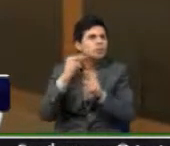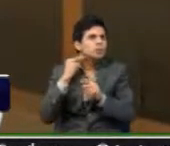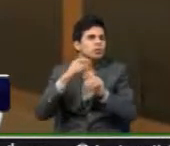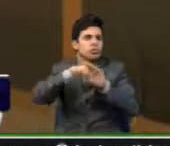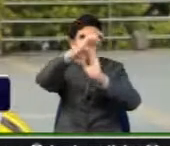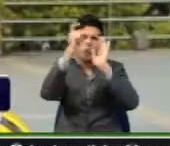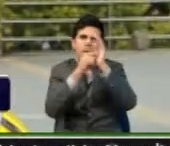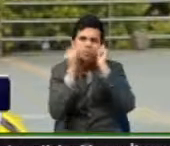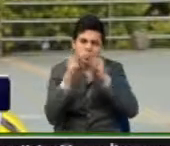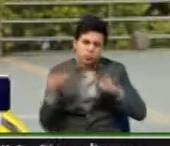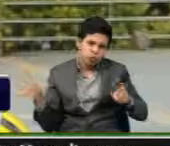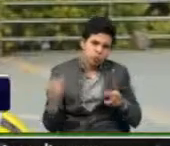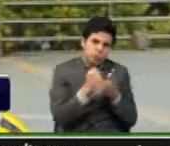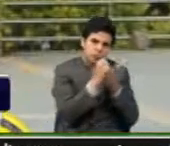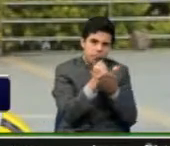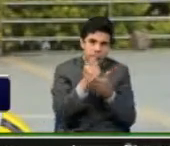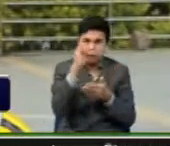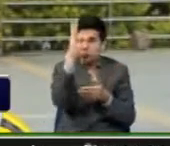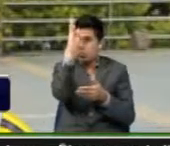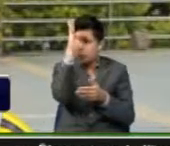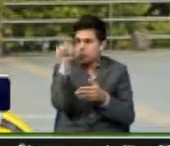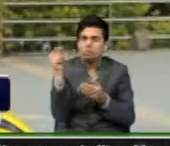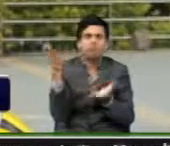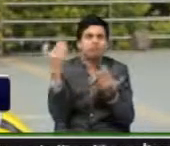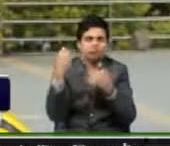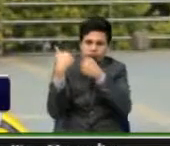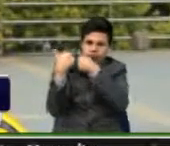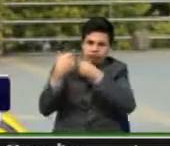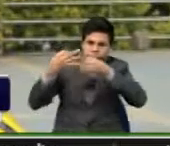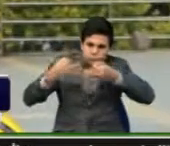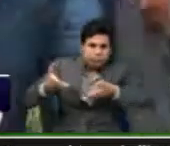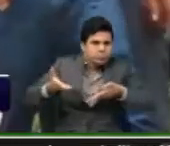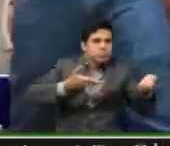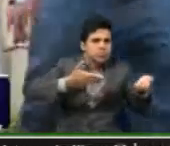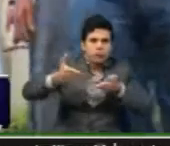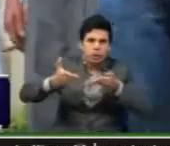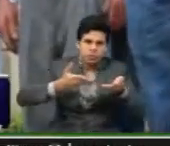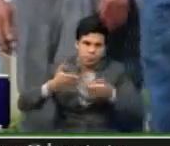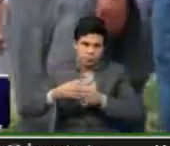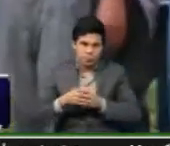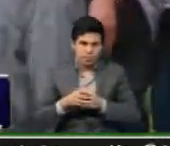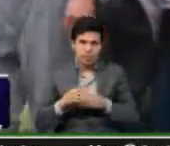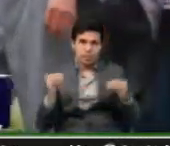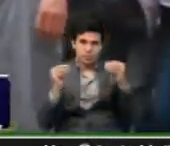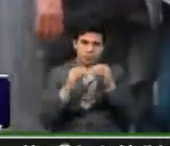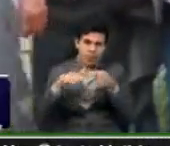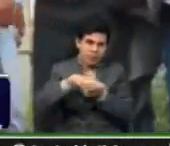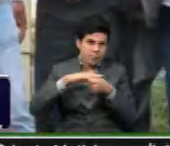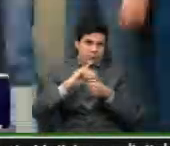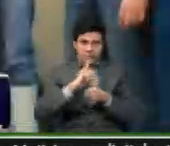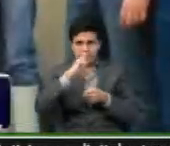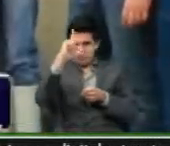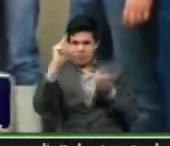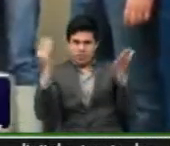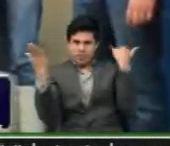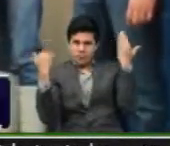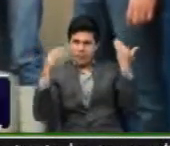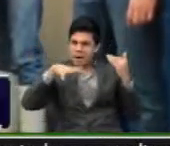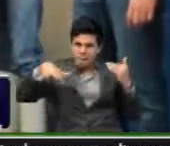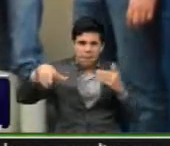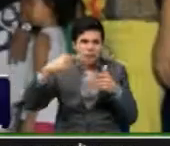la ciudadanía. El hospital es quien estará directamente prestando el servicio. Y los líderes comunales del campo y de la